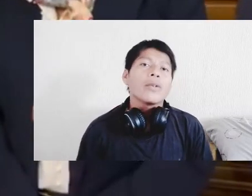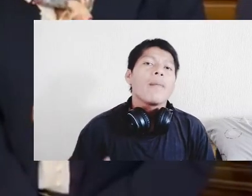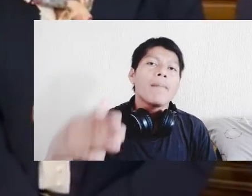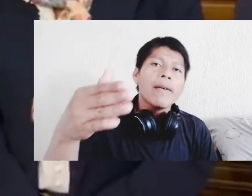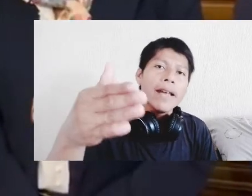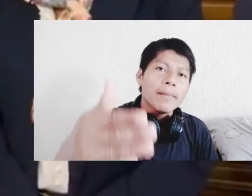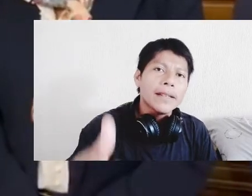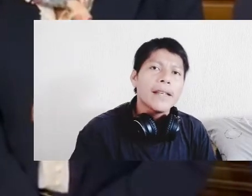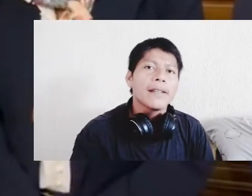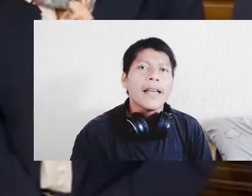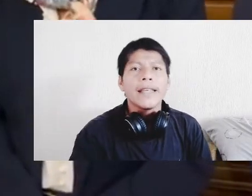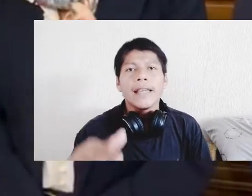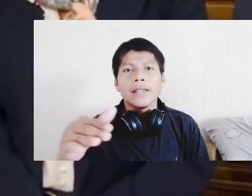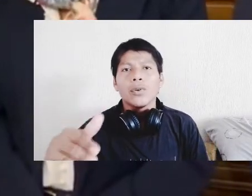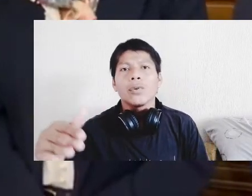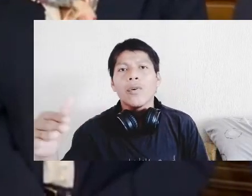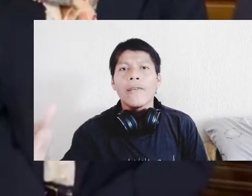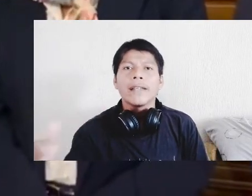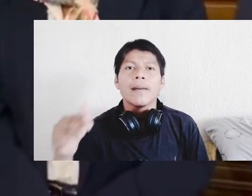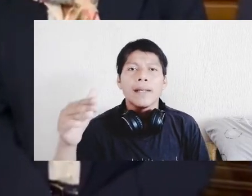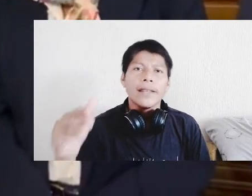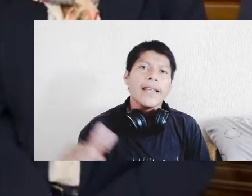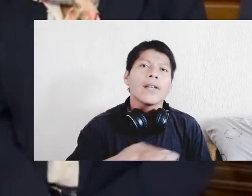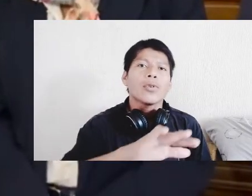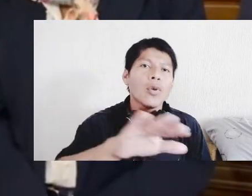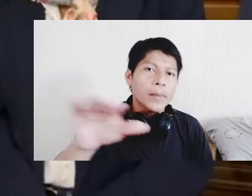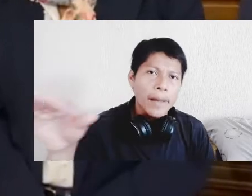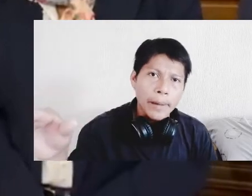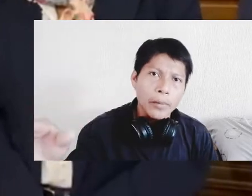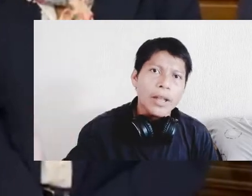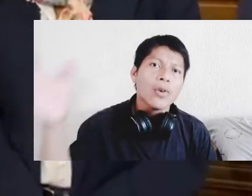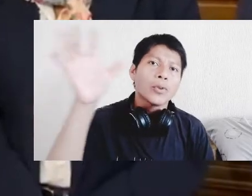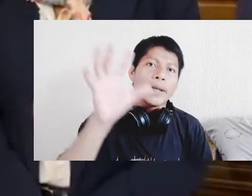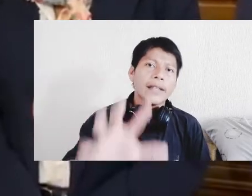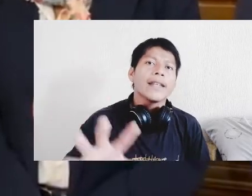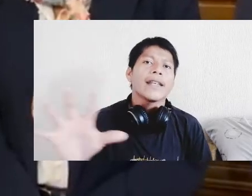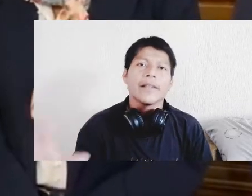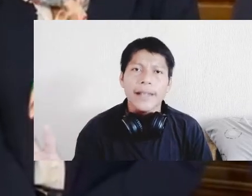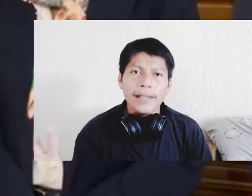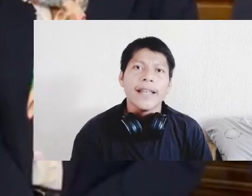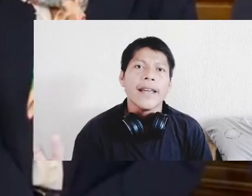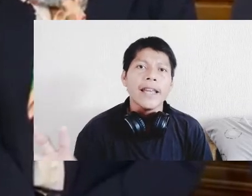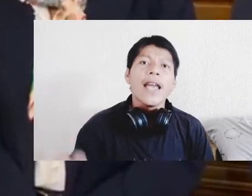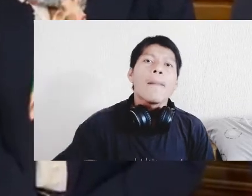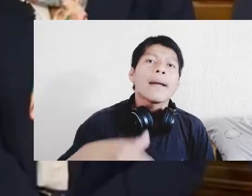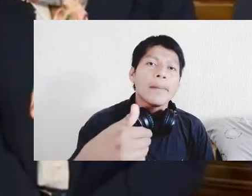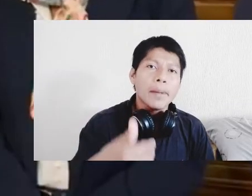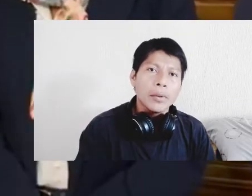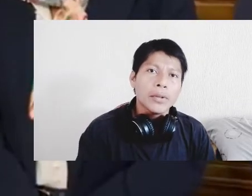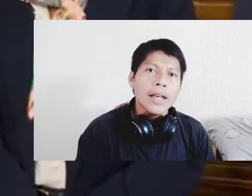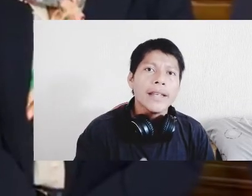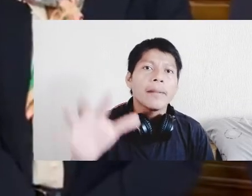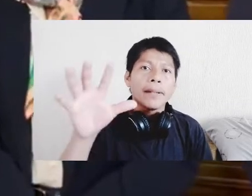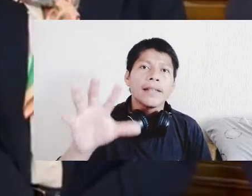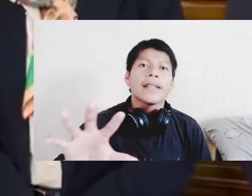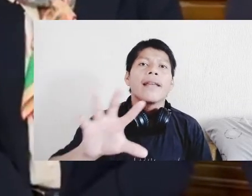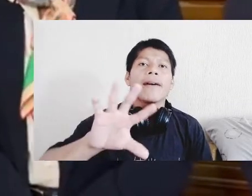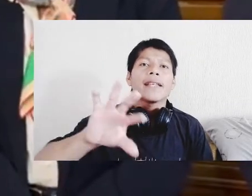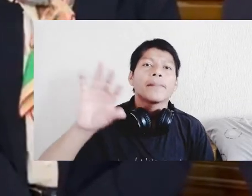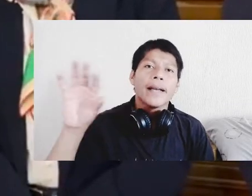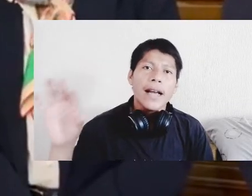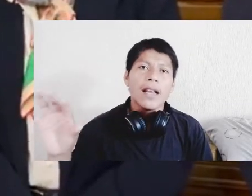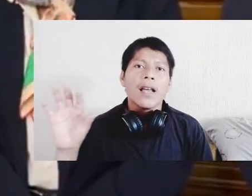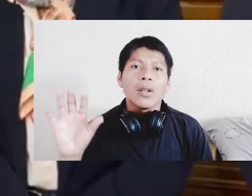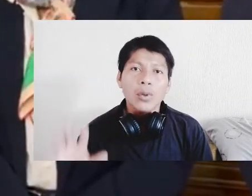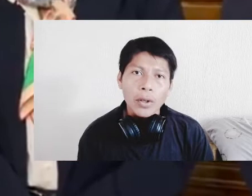muy bueno. Va a hablar más a detalle eso en conferencia mañanera. Todos van a preguntar, los presentes quienes van a estar ahí, van a preguntar y el presidente va